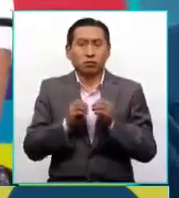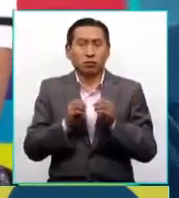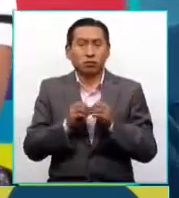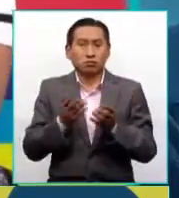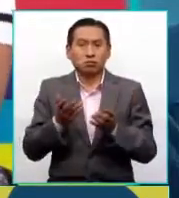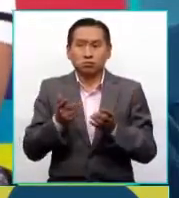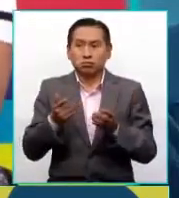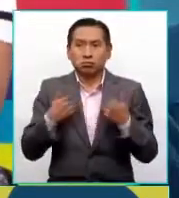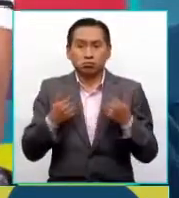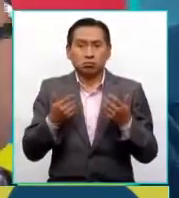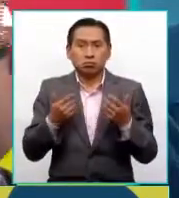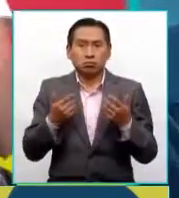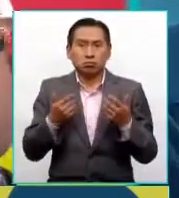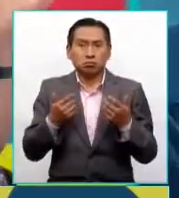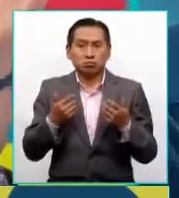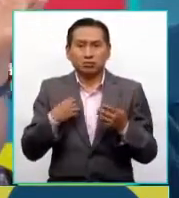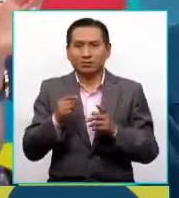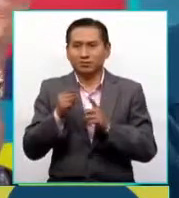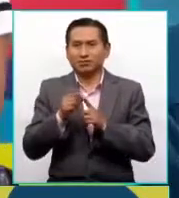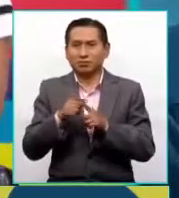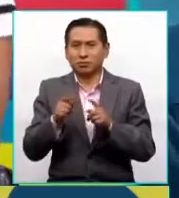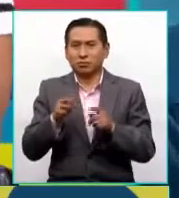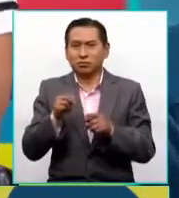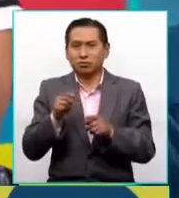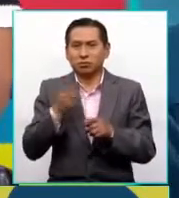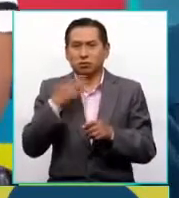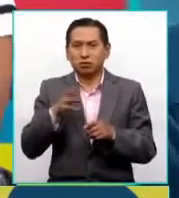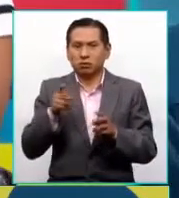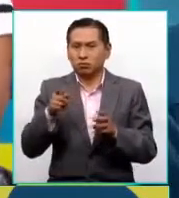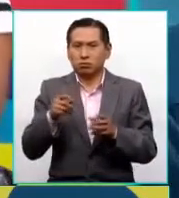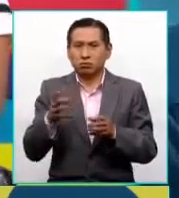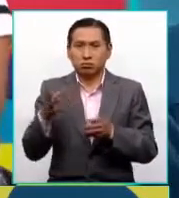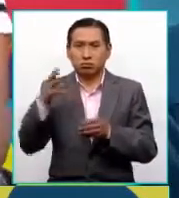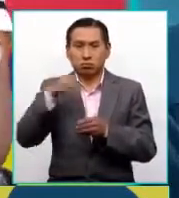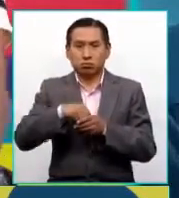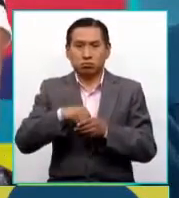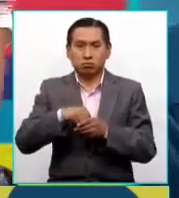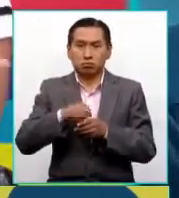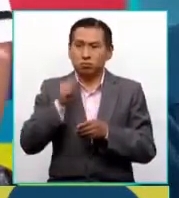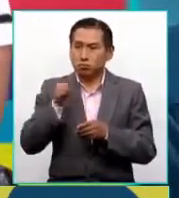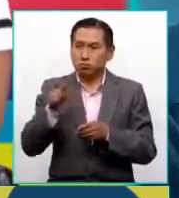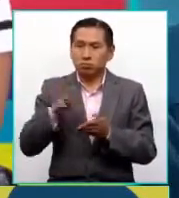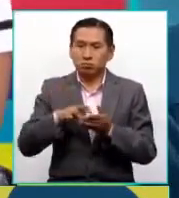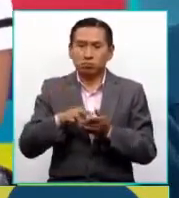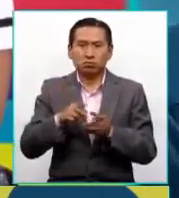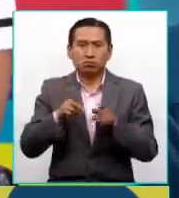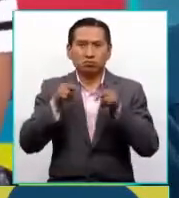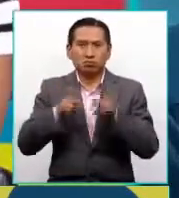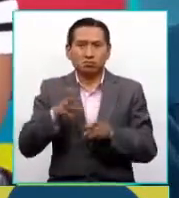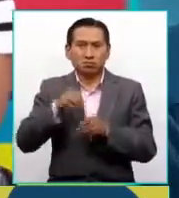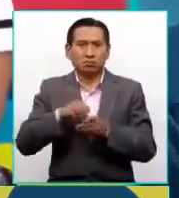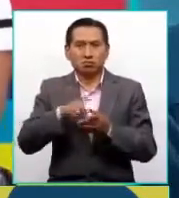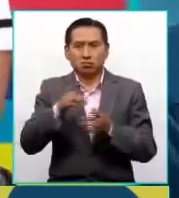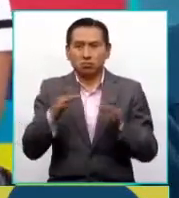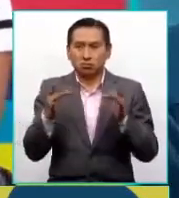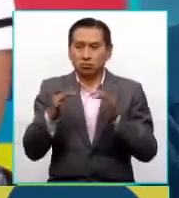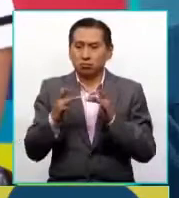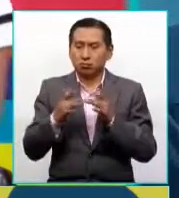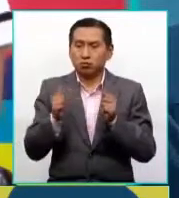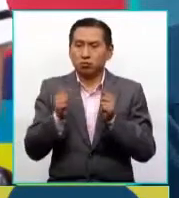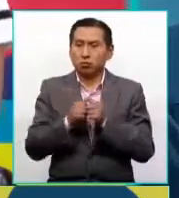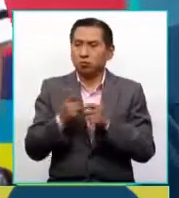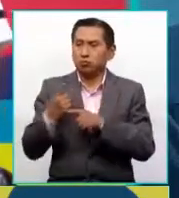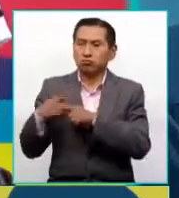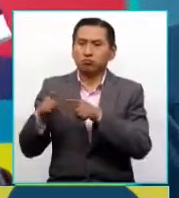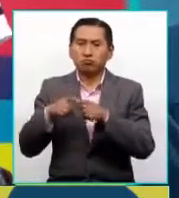él, voy a decirle así, pero no en mala onda, encajarle a Luciel este mismo personaje para que se enlace con el